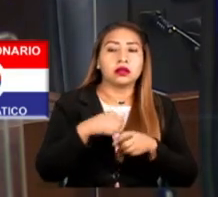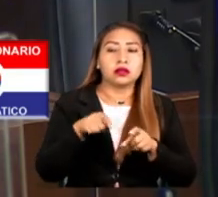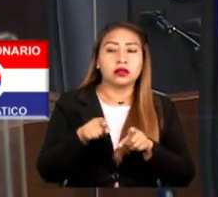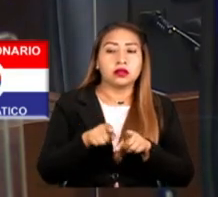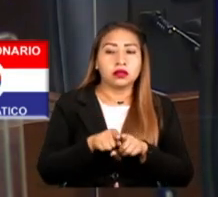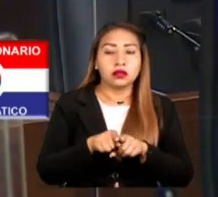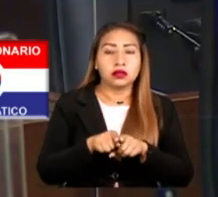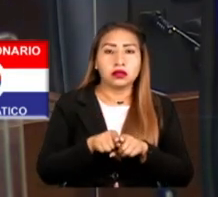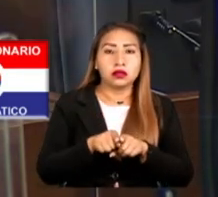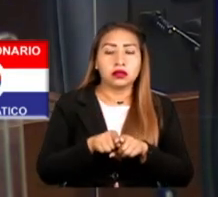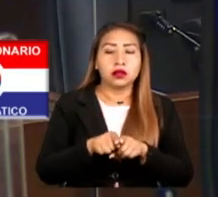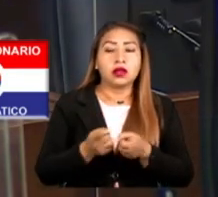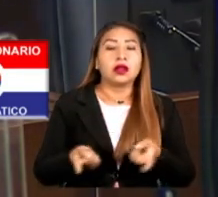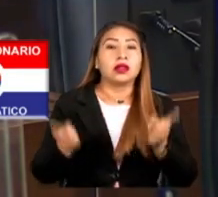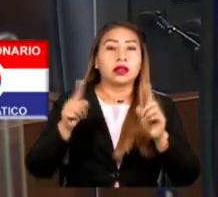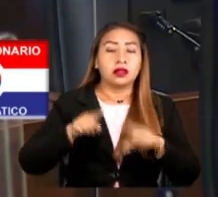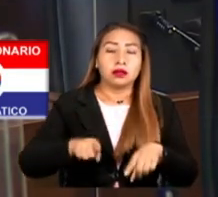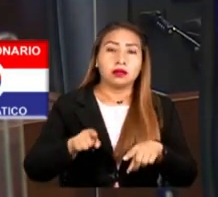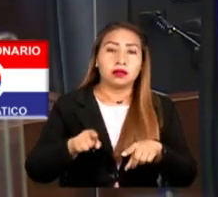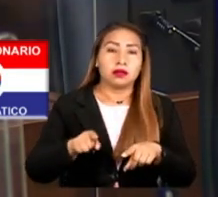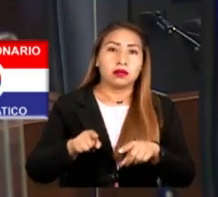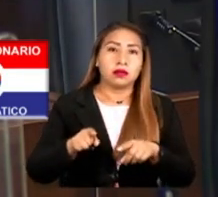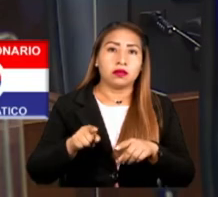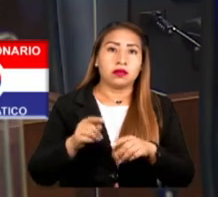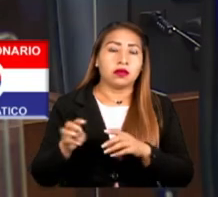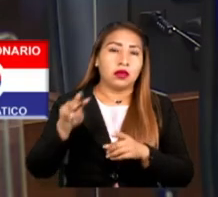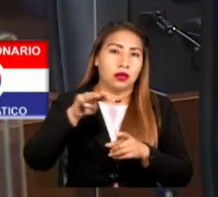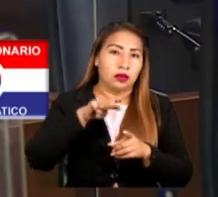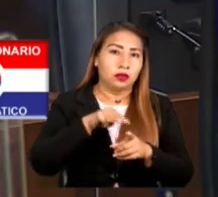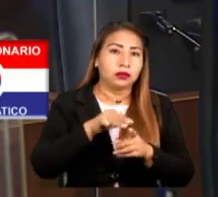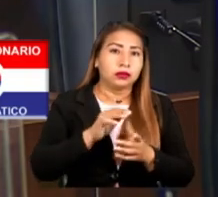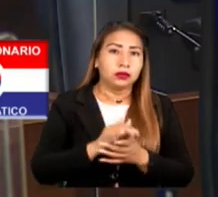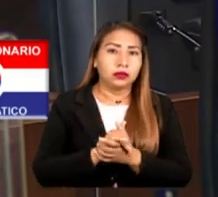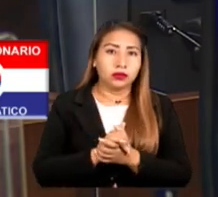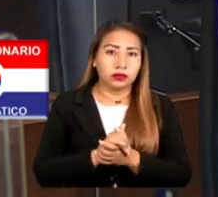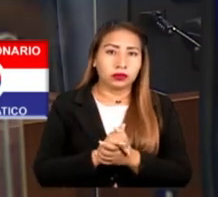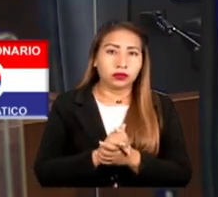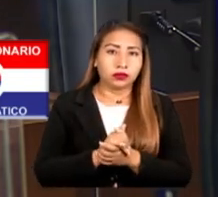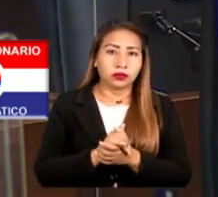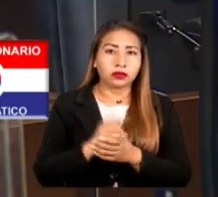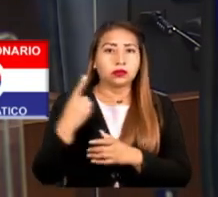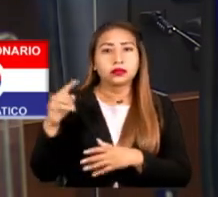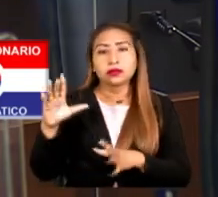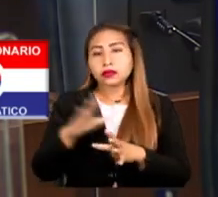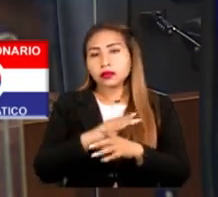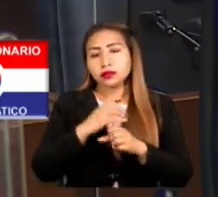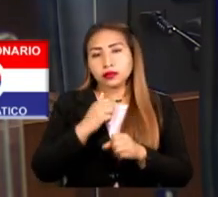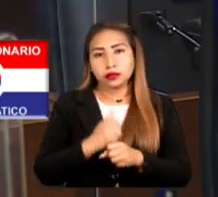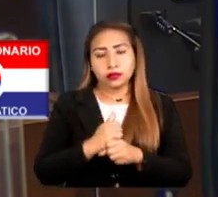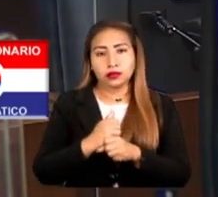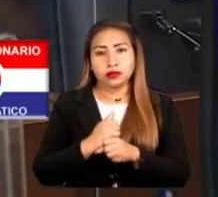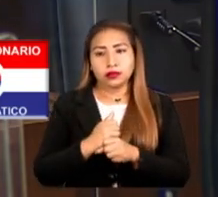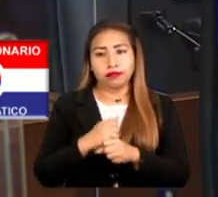y tiene que cumplir la misión por la cual fue creada. En